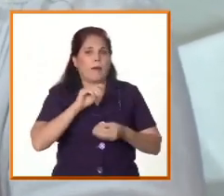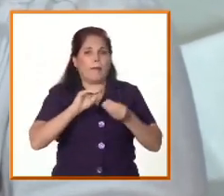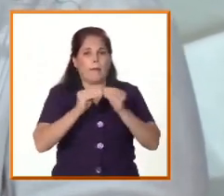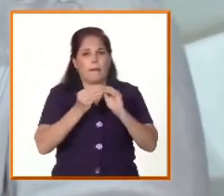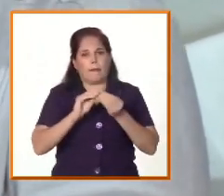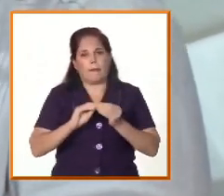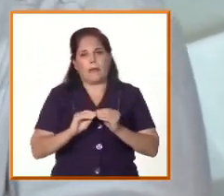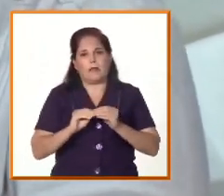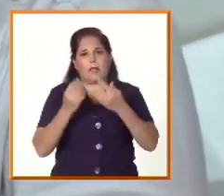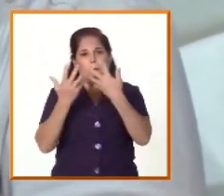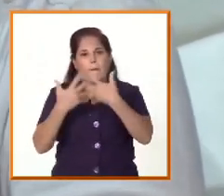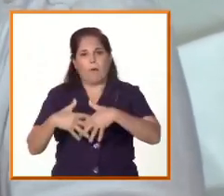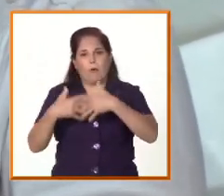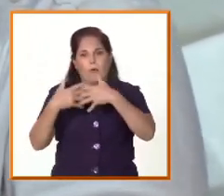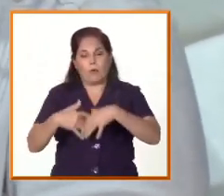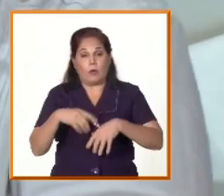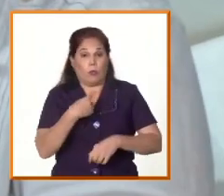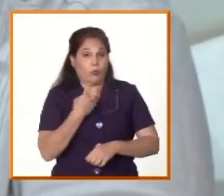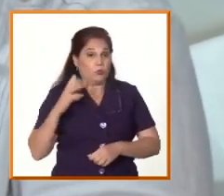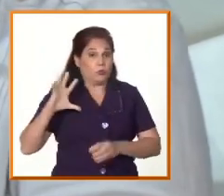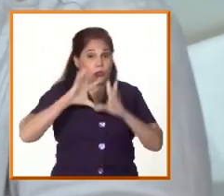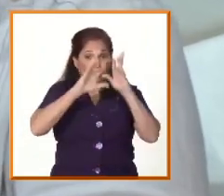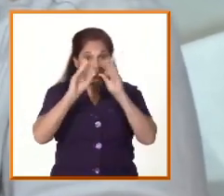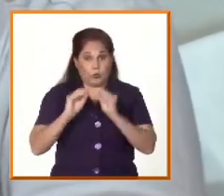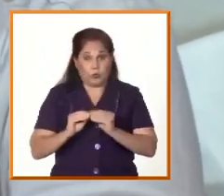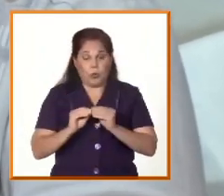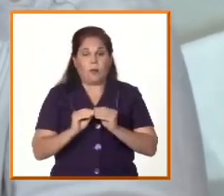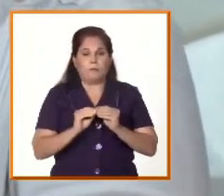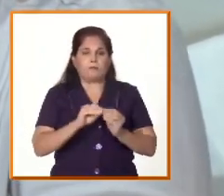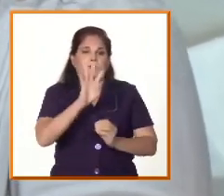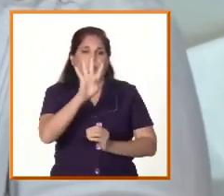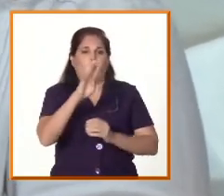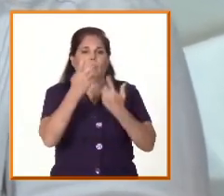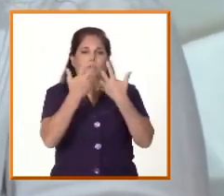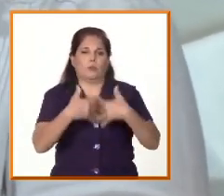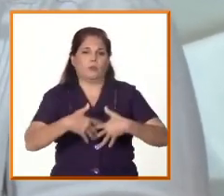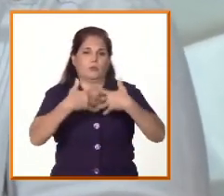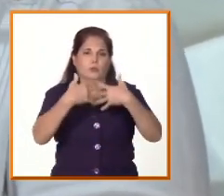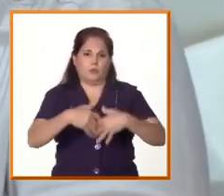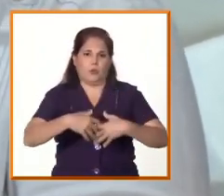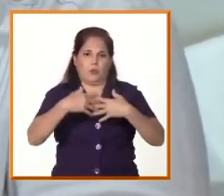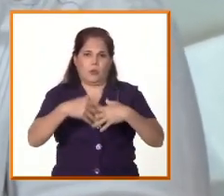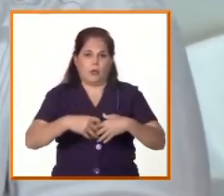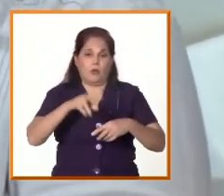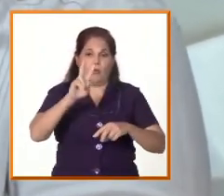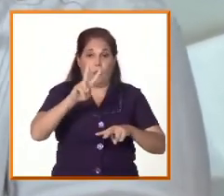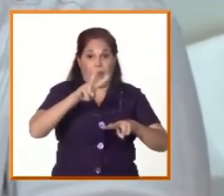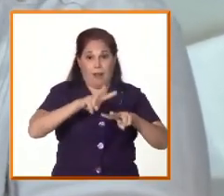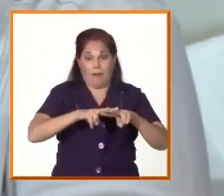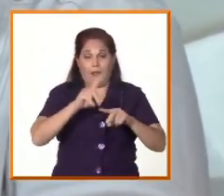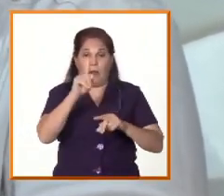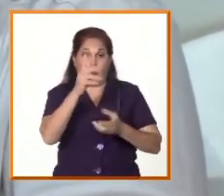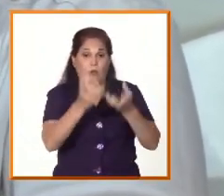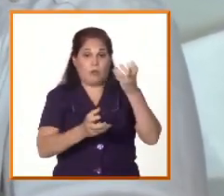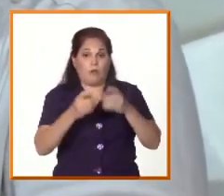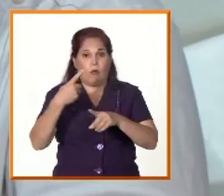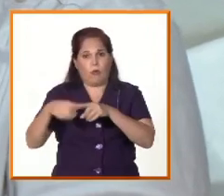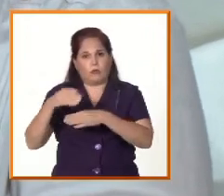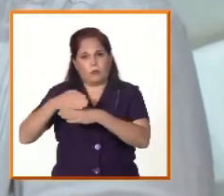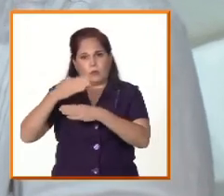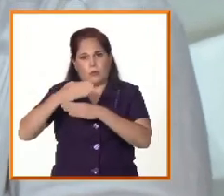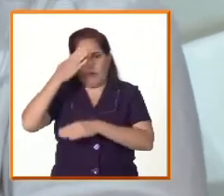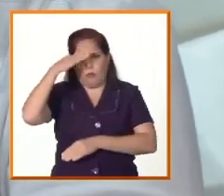de repuestos los molinos nosotros tenemos cuatro molinos dos en la Habana uno sin fuego y uno en Santiago y hemos tenido disponibilidad de